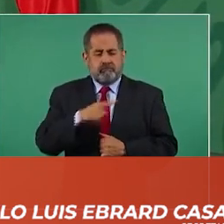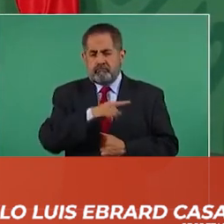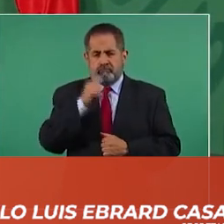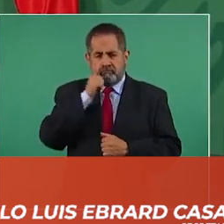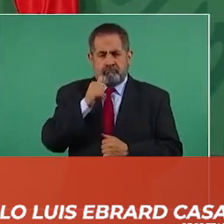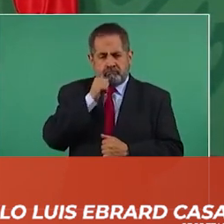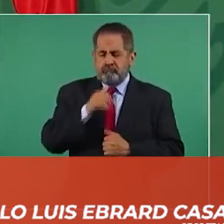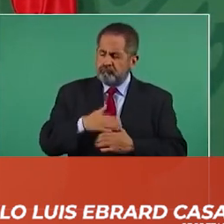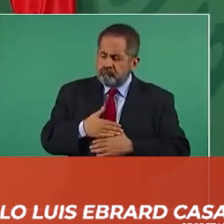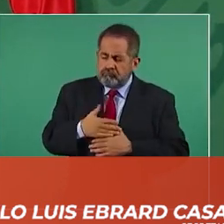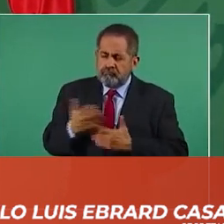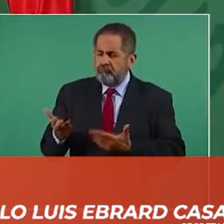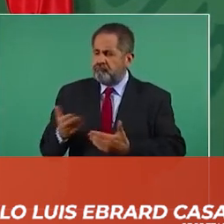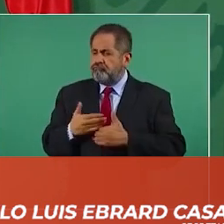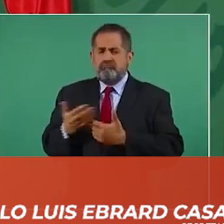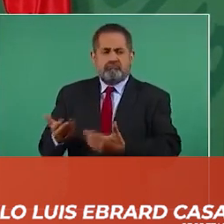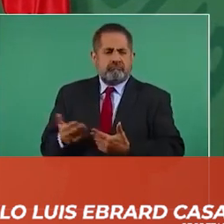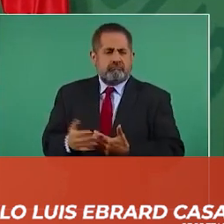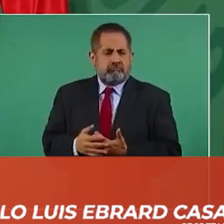condiciones de